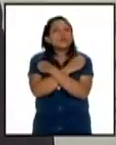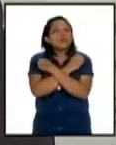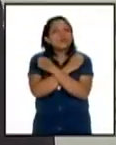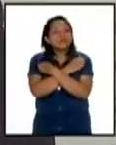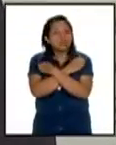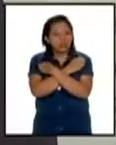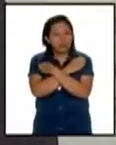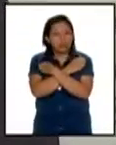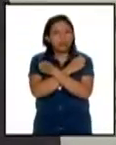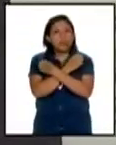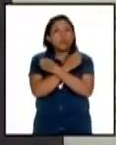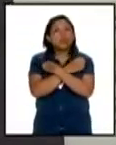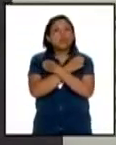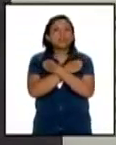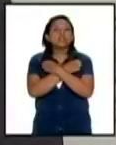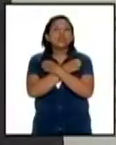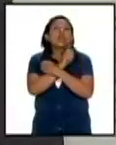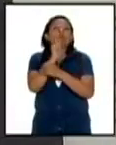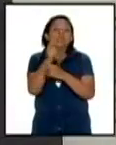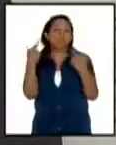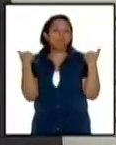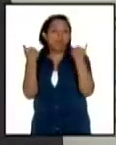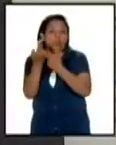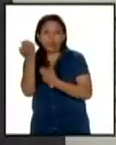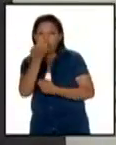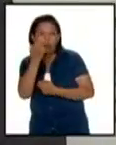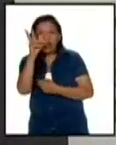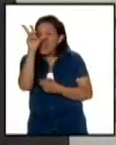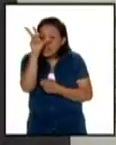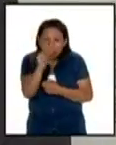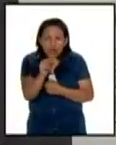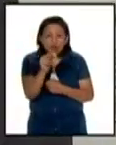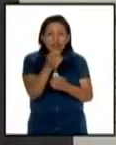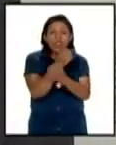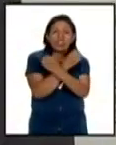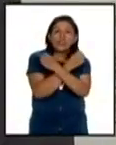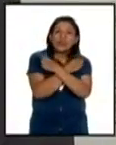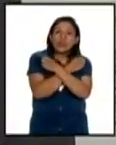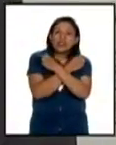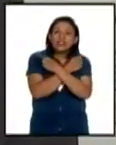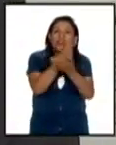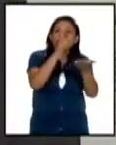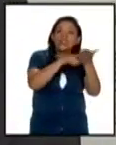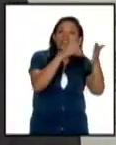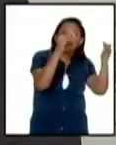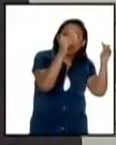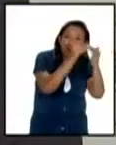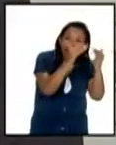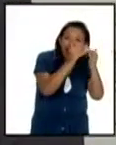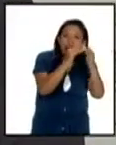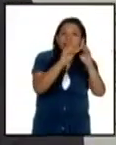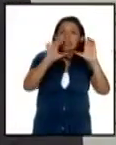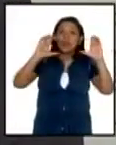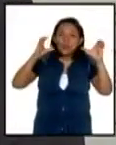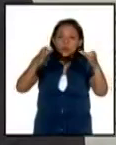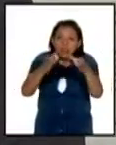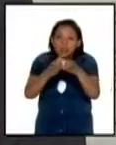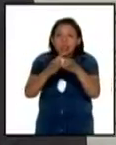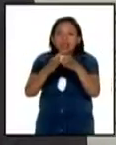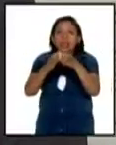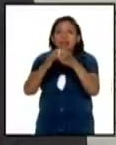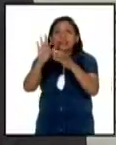le corresponde al profesor en la escuela, sino a la parte educativa de casa, de comunidad, de